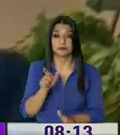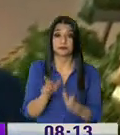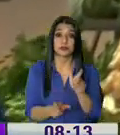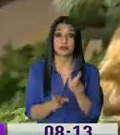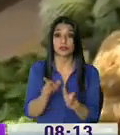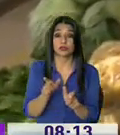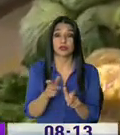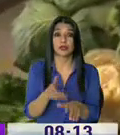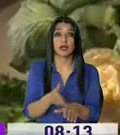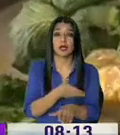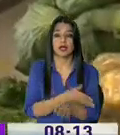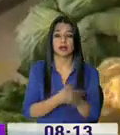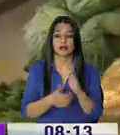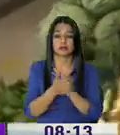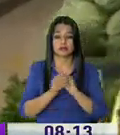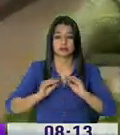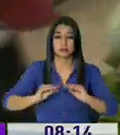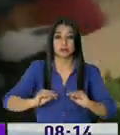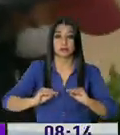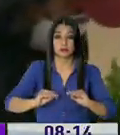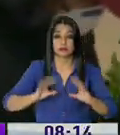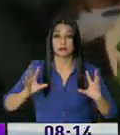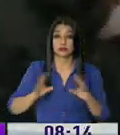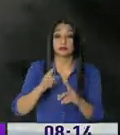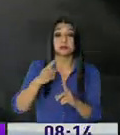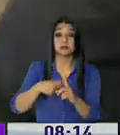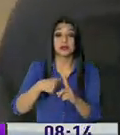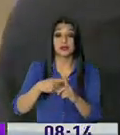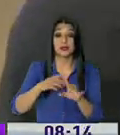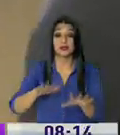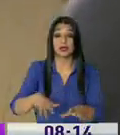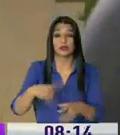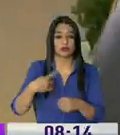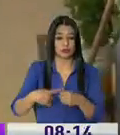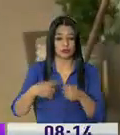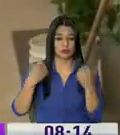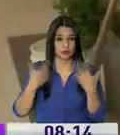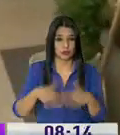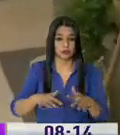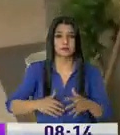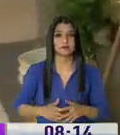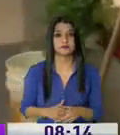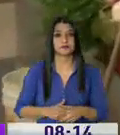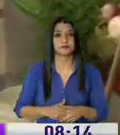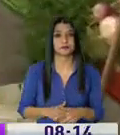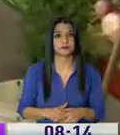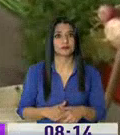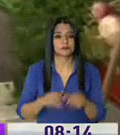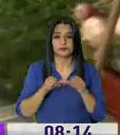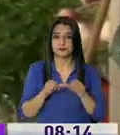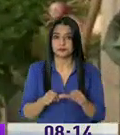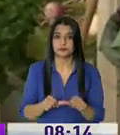han recibido capacitación de todos los mercados del Distrito Metropolitano de Quito permanentemente,